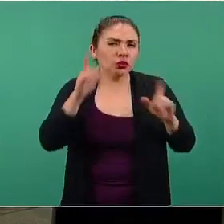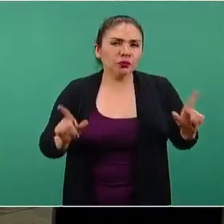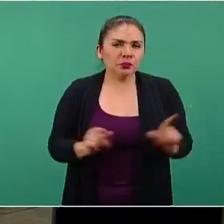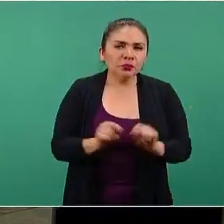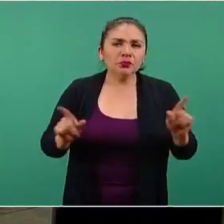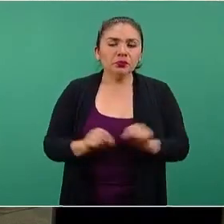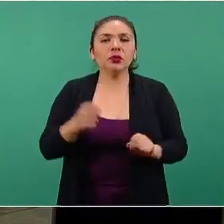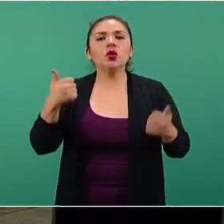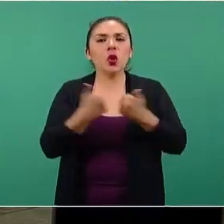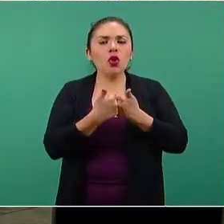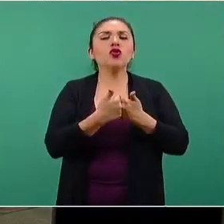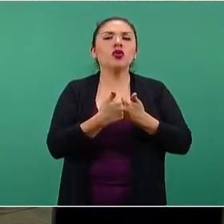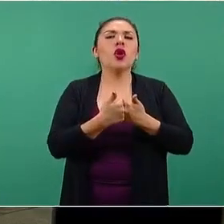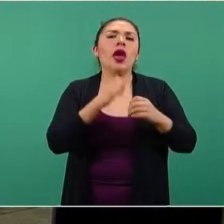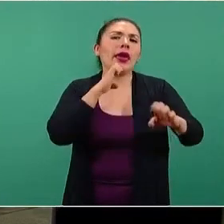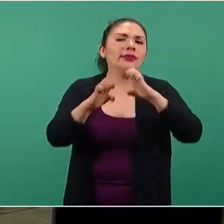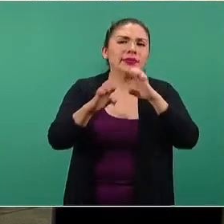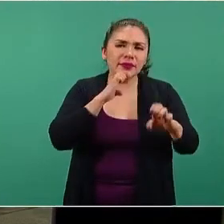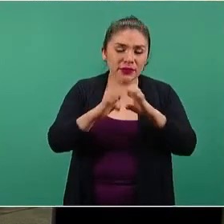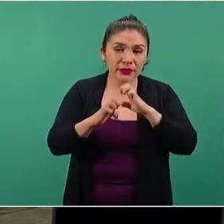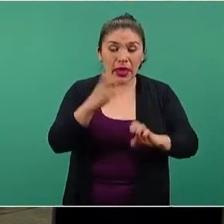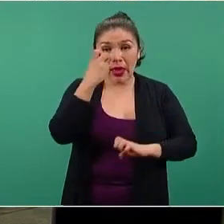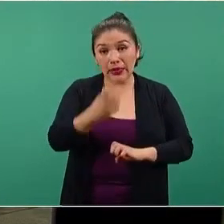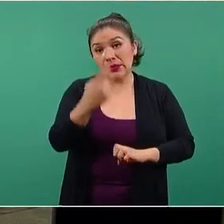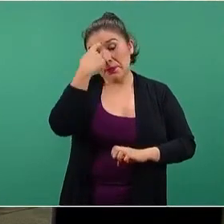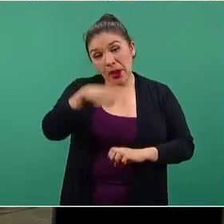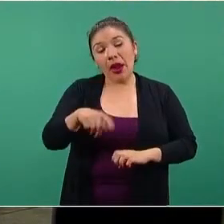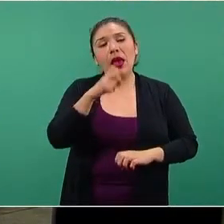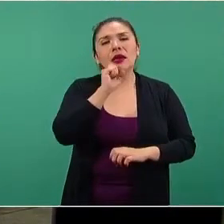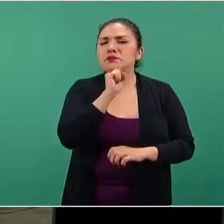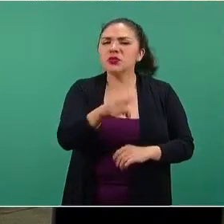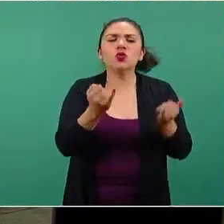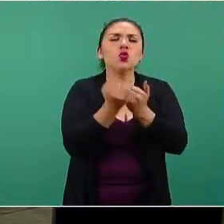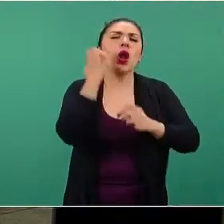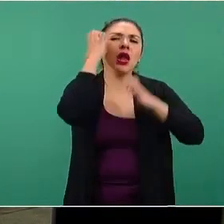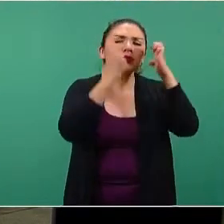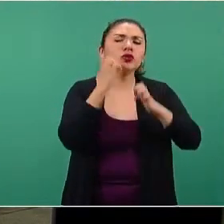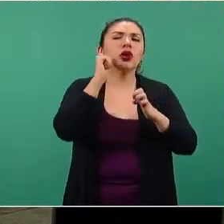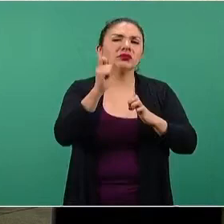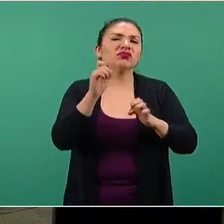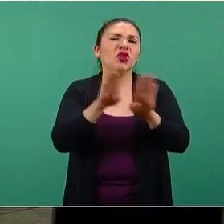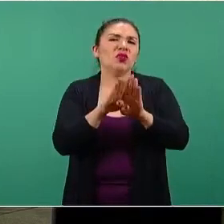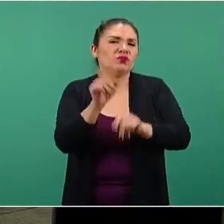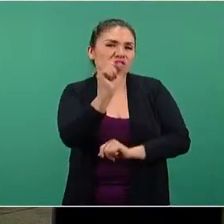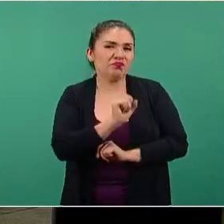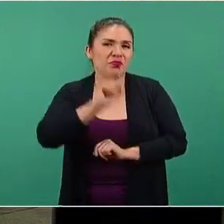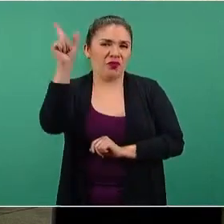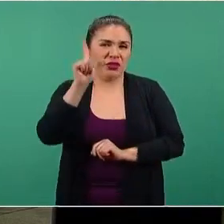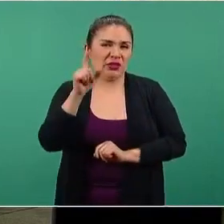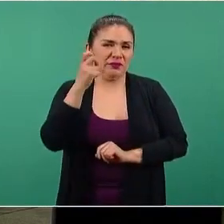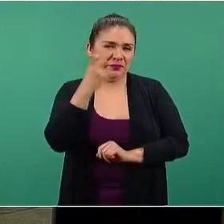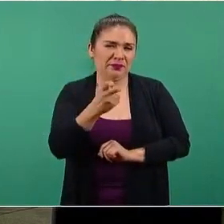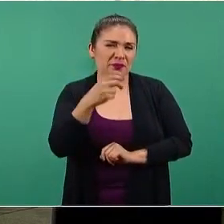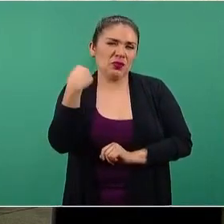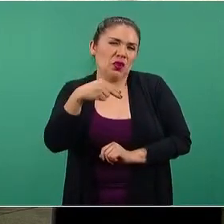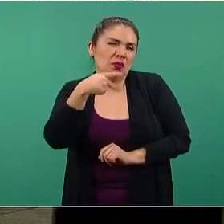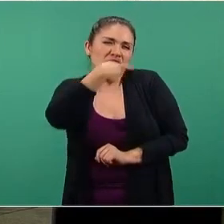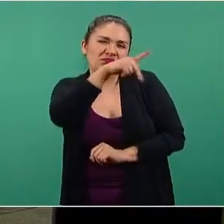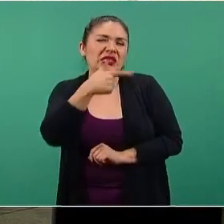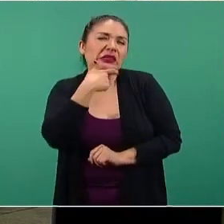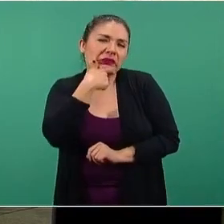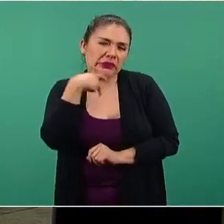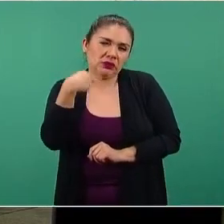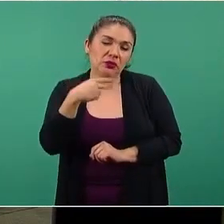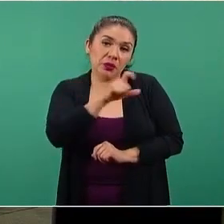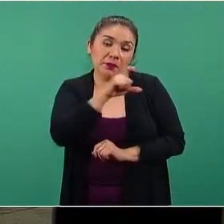que fue guiada por una entrevista, que fueran las exposiciones magistrales, los keynote speakers, como se le conoce en